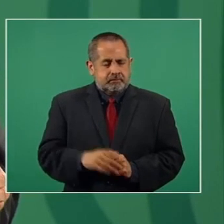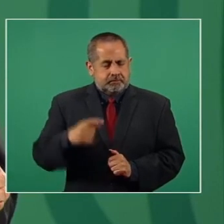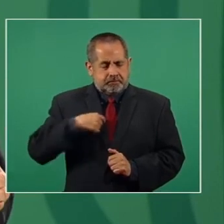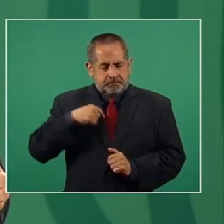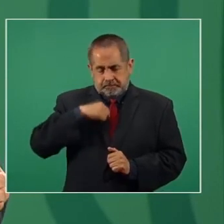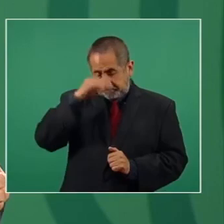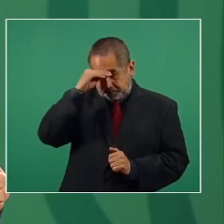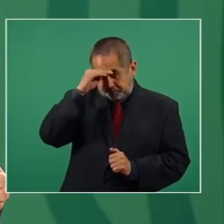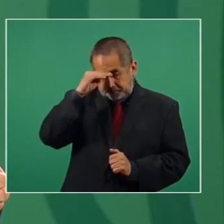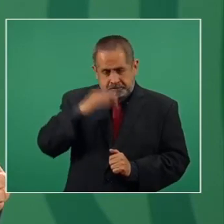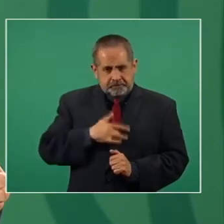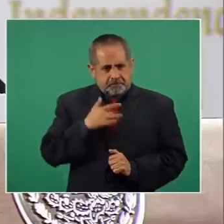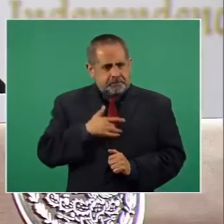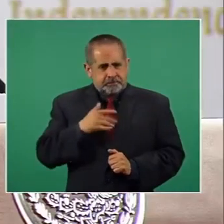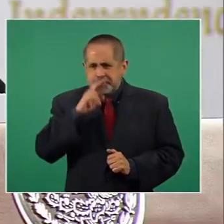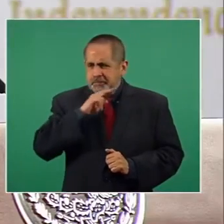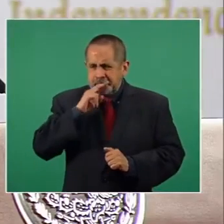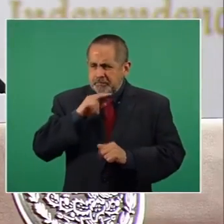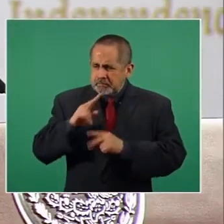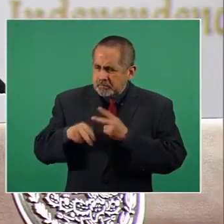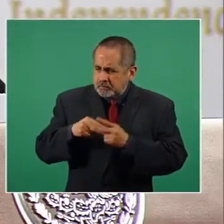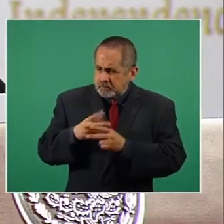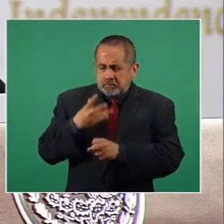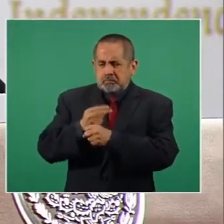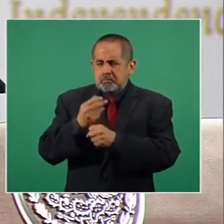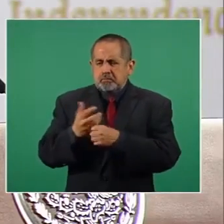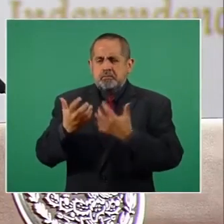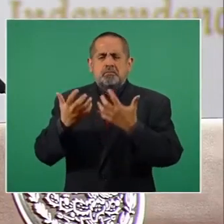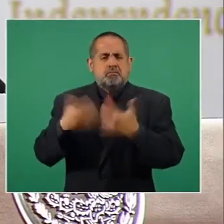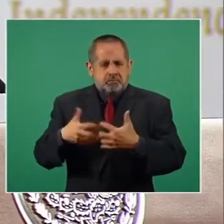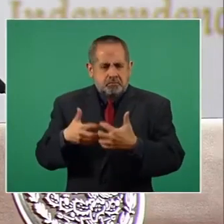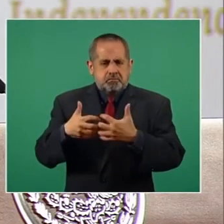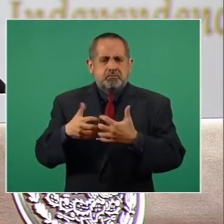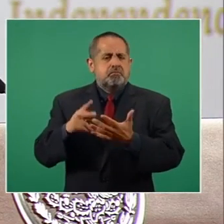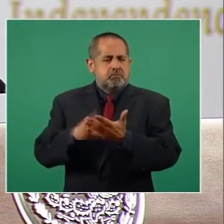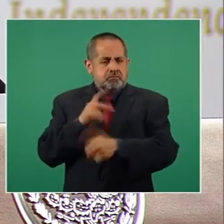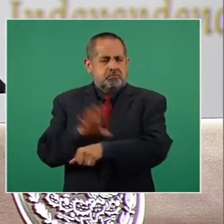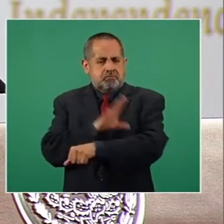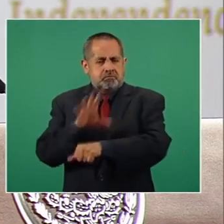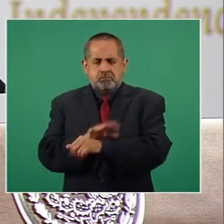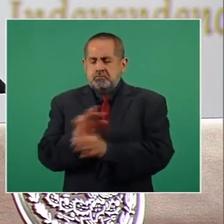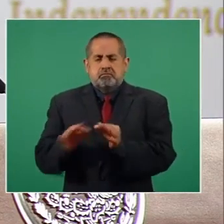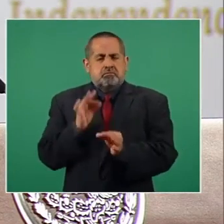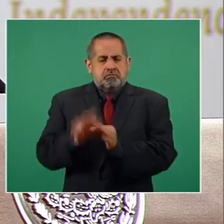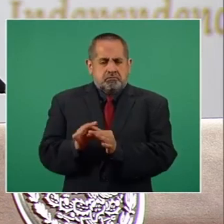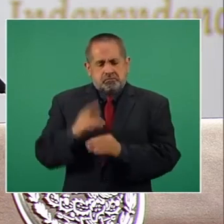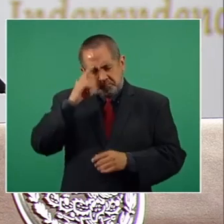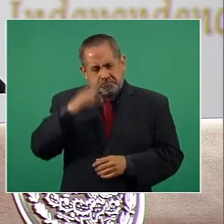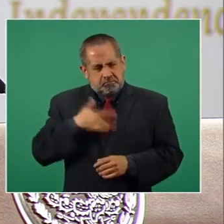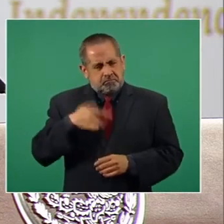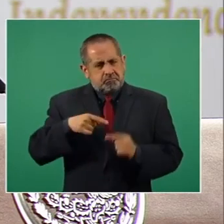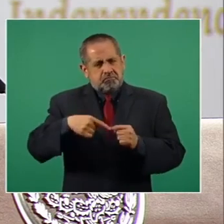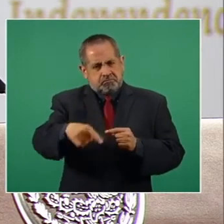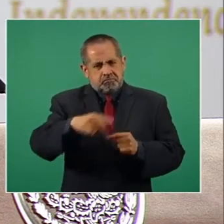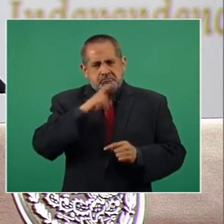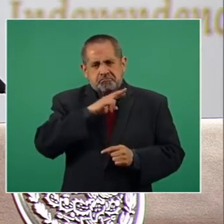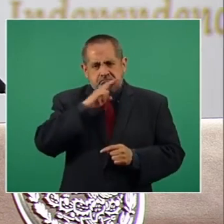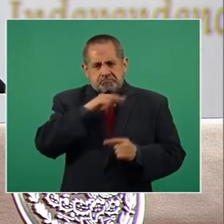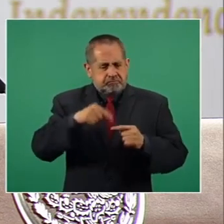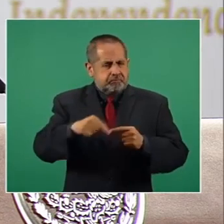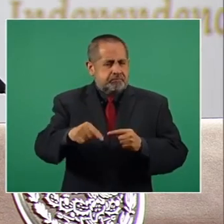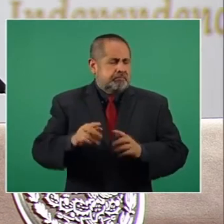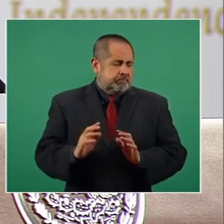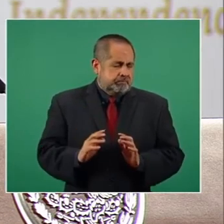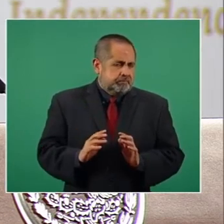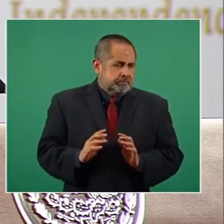Pienso que se va a restablecer pronto la situación